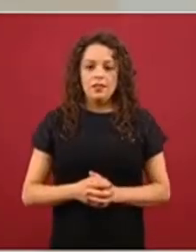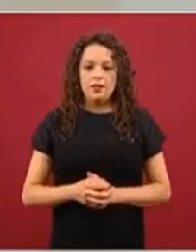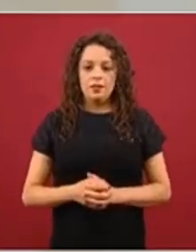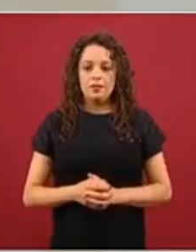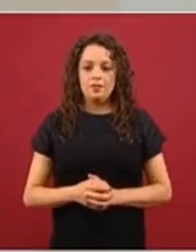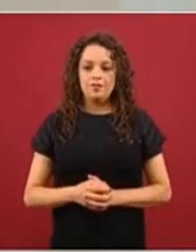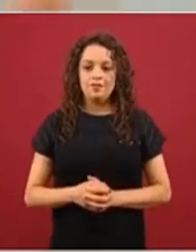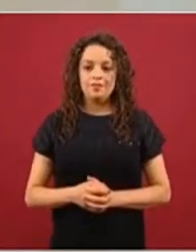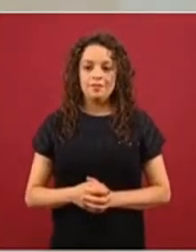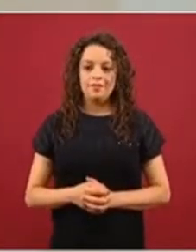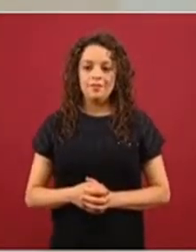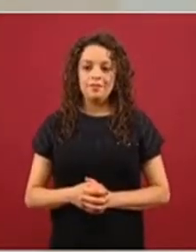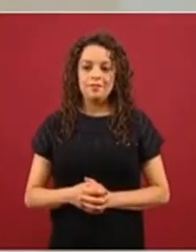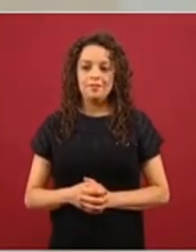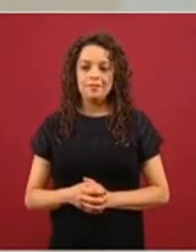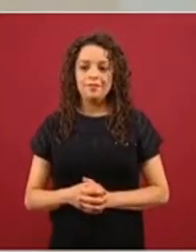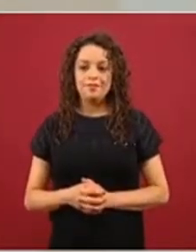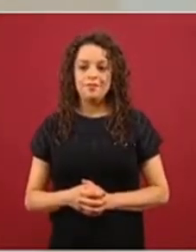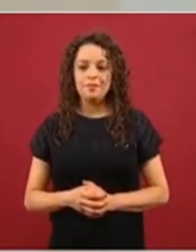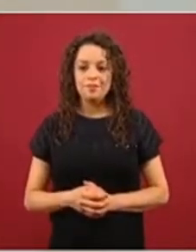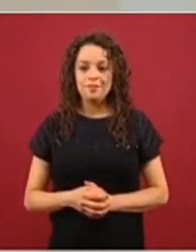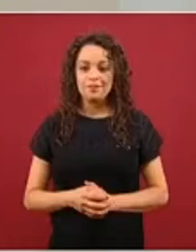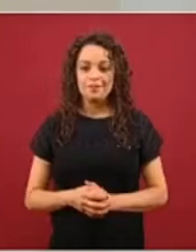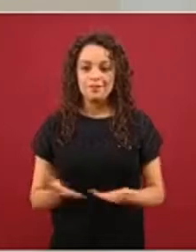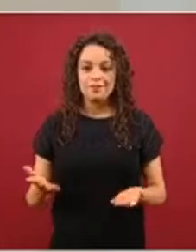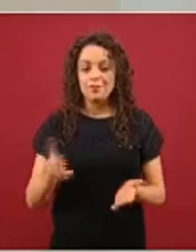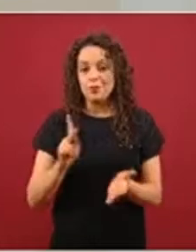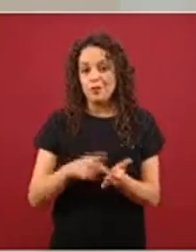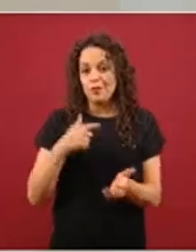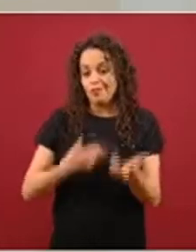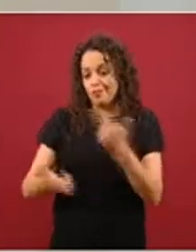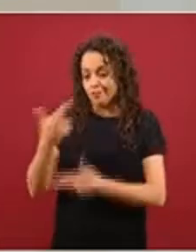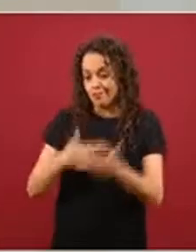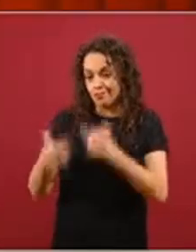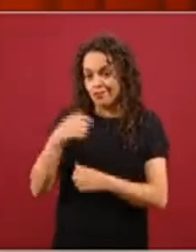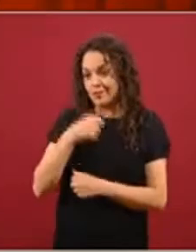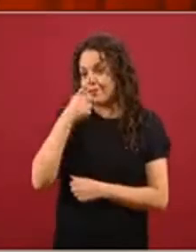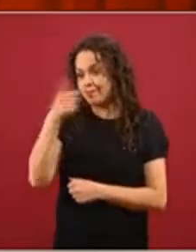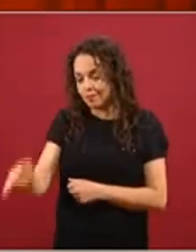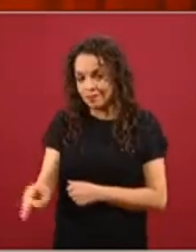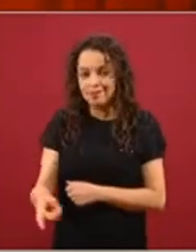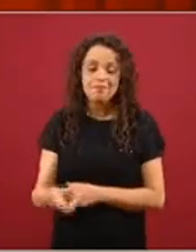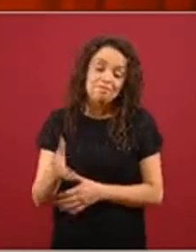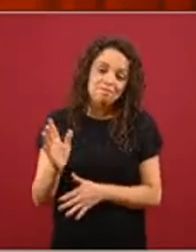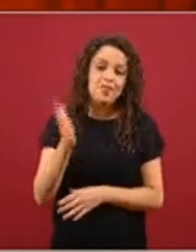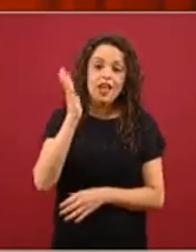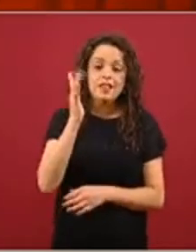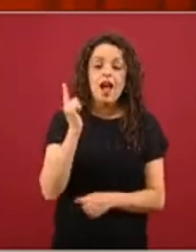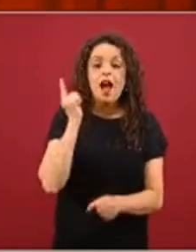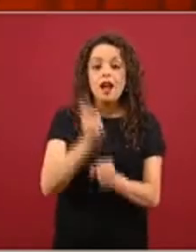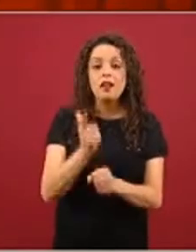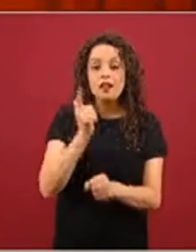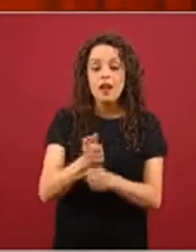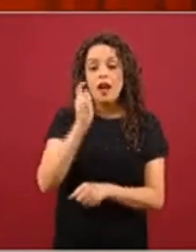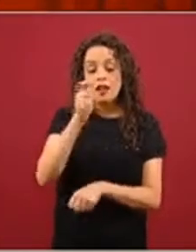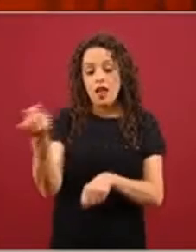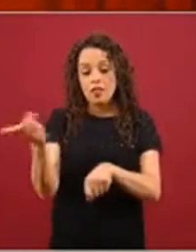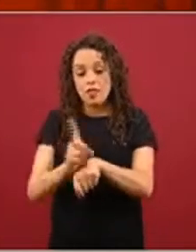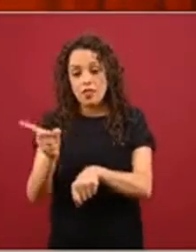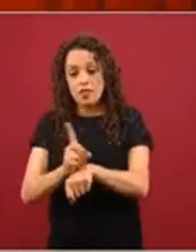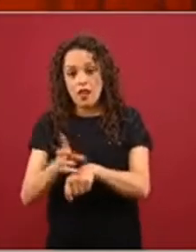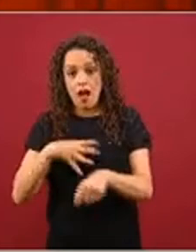frase. Puedo reconstruir lo que he estado diciendo. Notamos una desaceleración en el incremento diario de